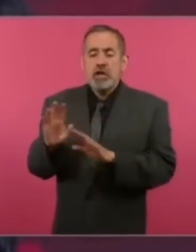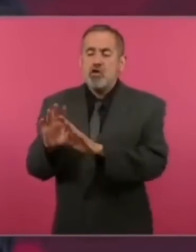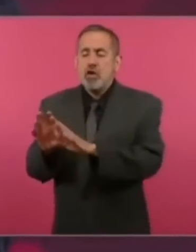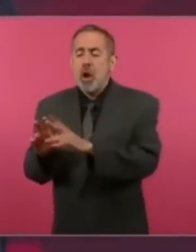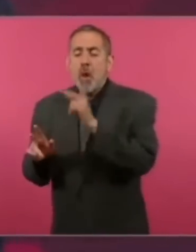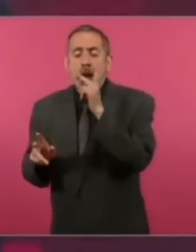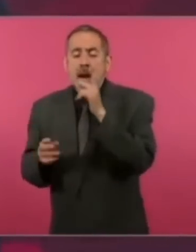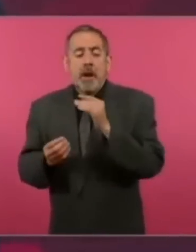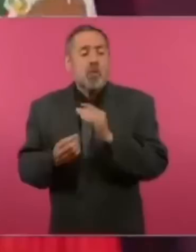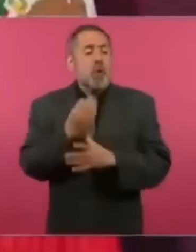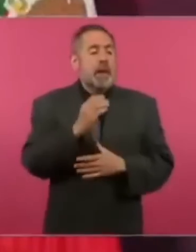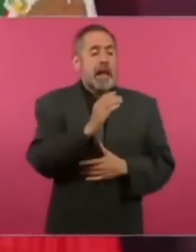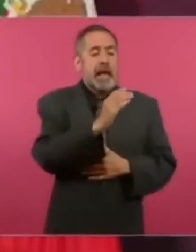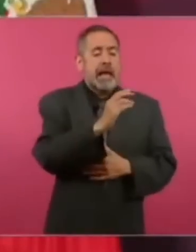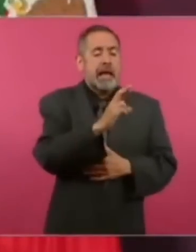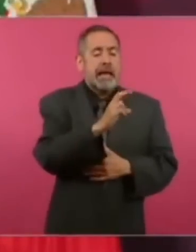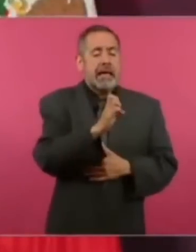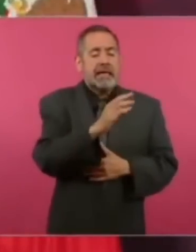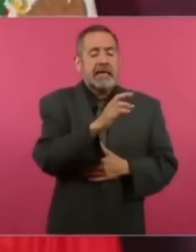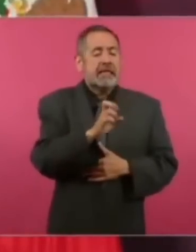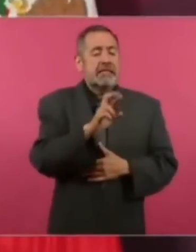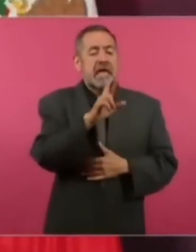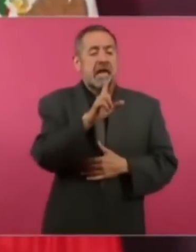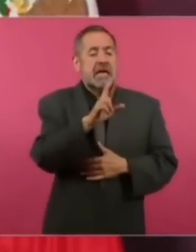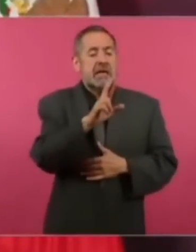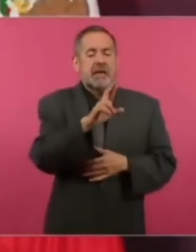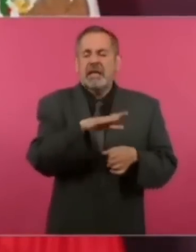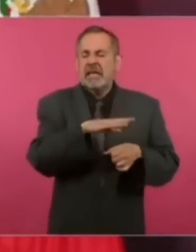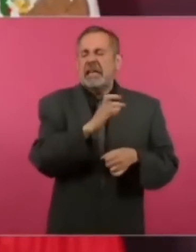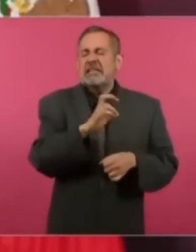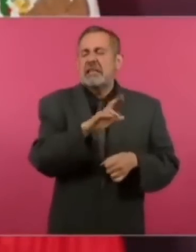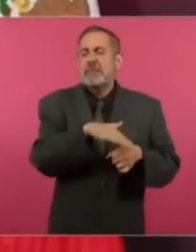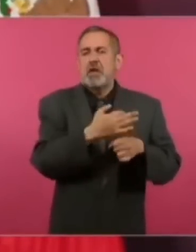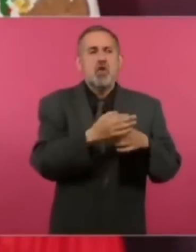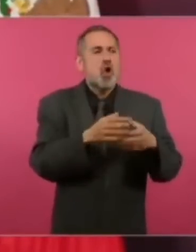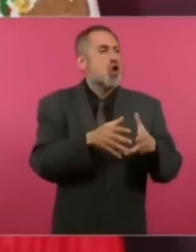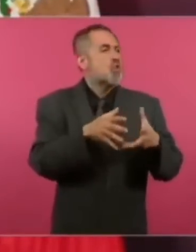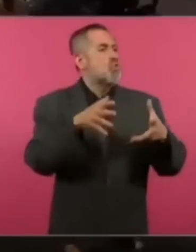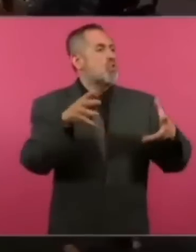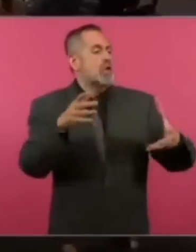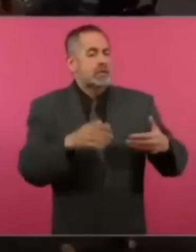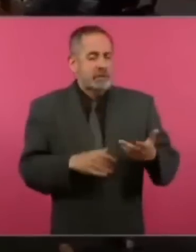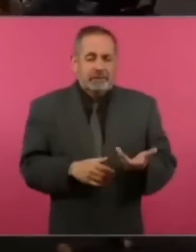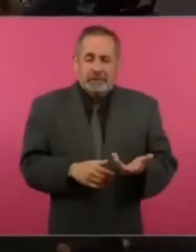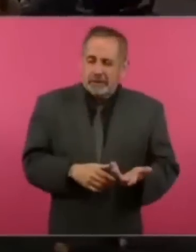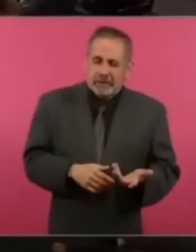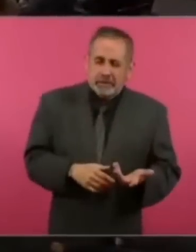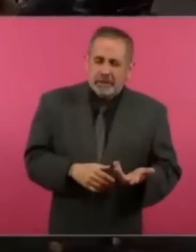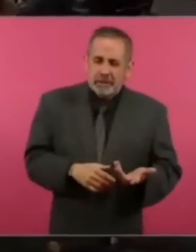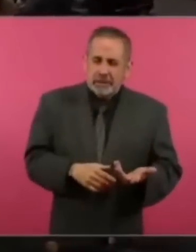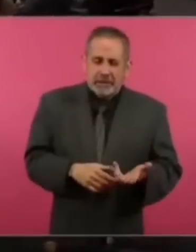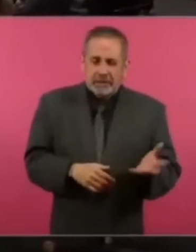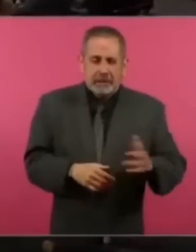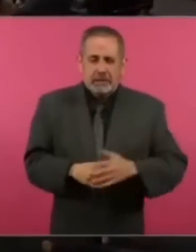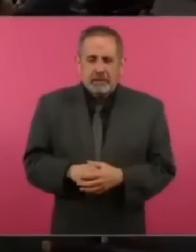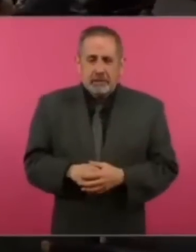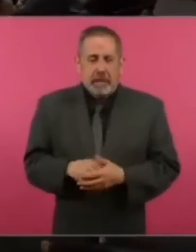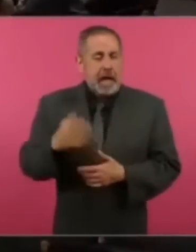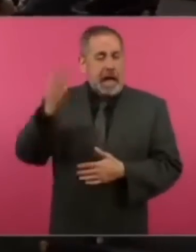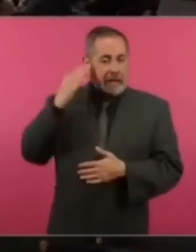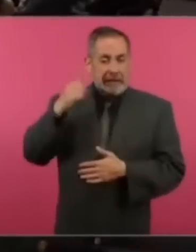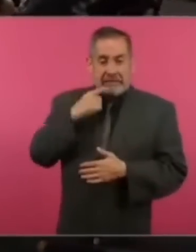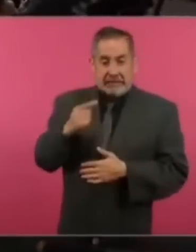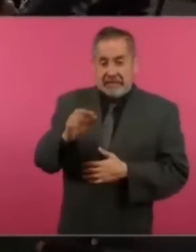Ya no era